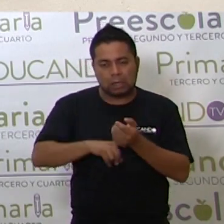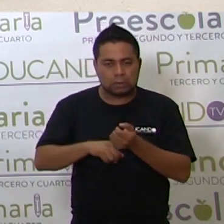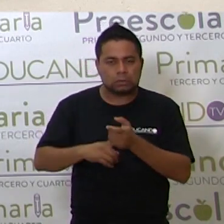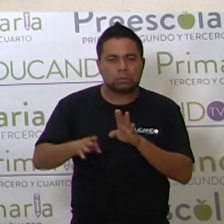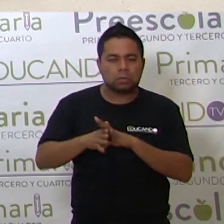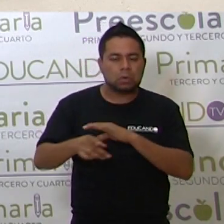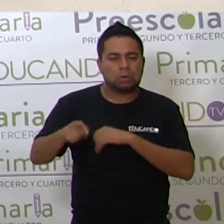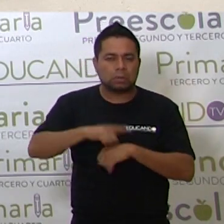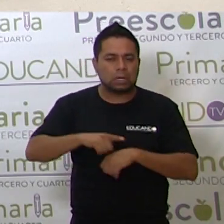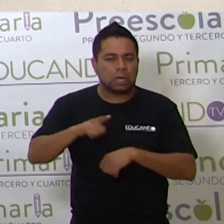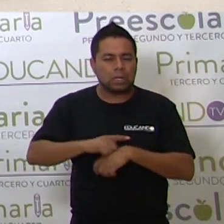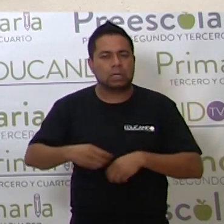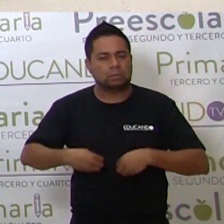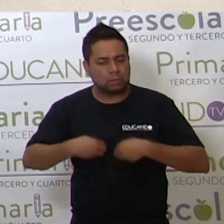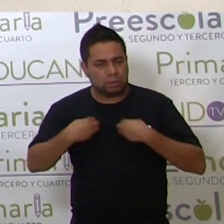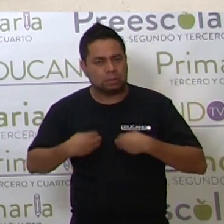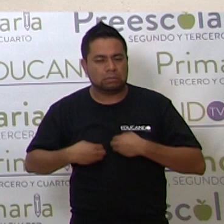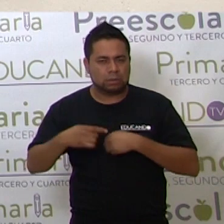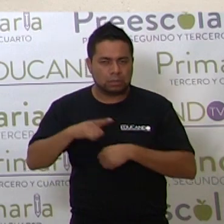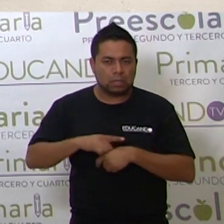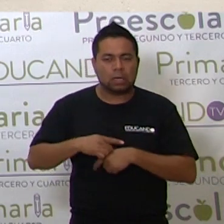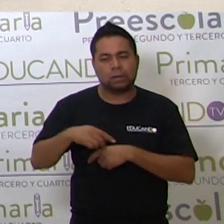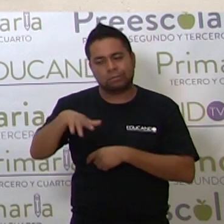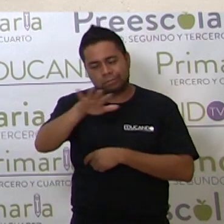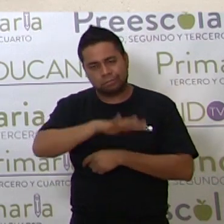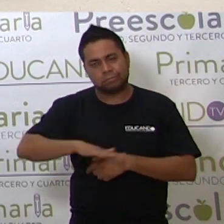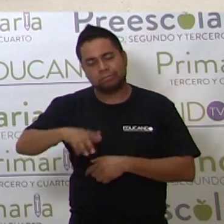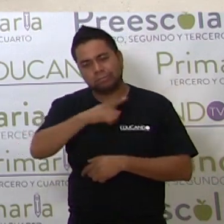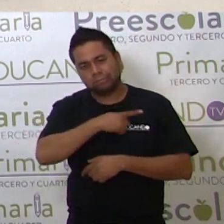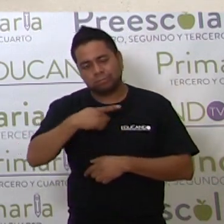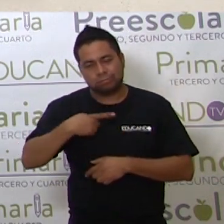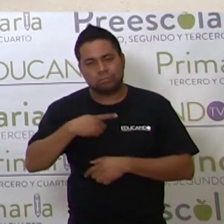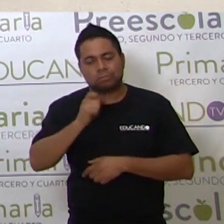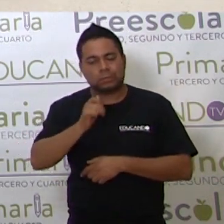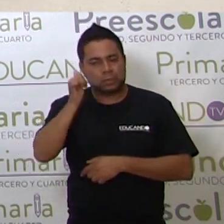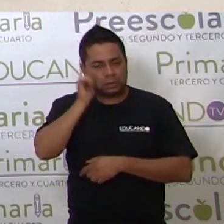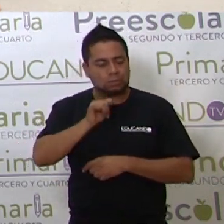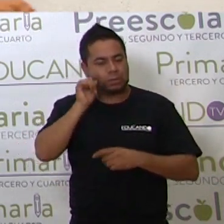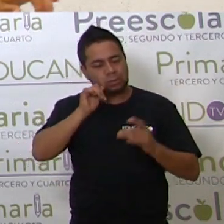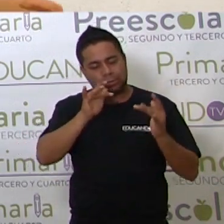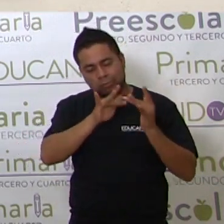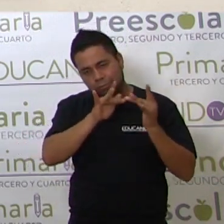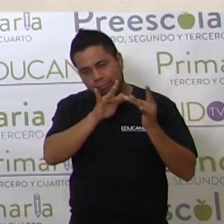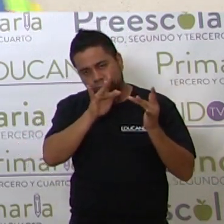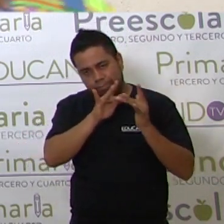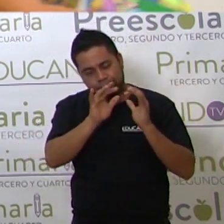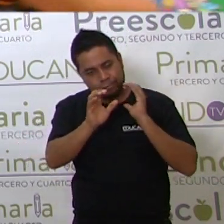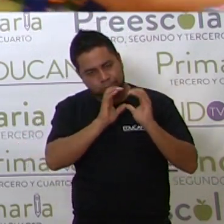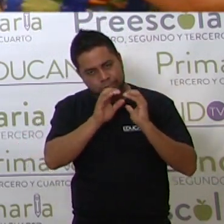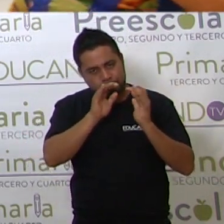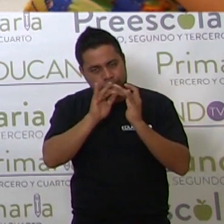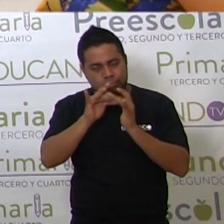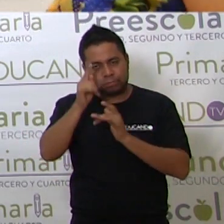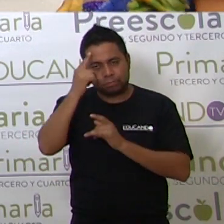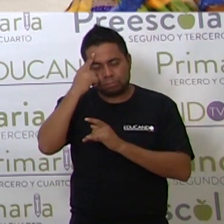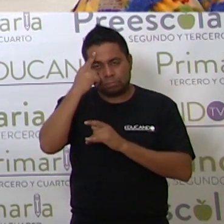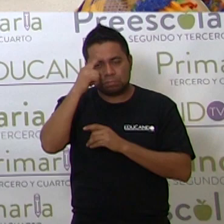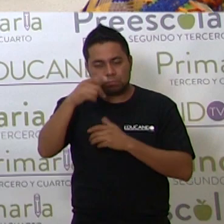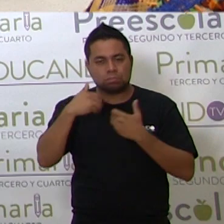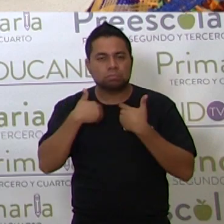es que nosotros tenemos que estar siempre comunicados para utilizar